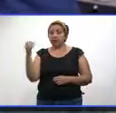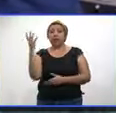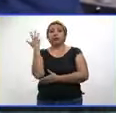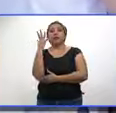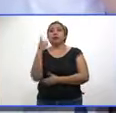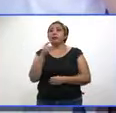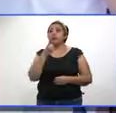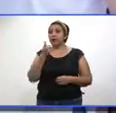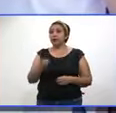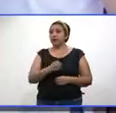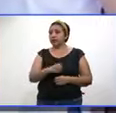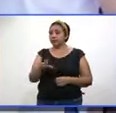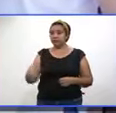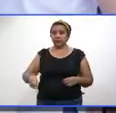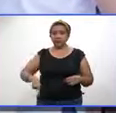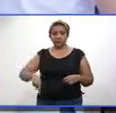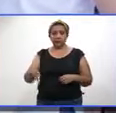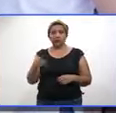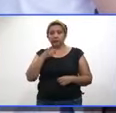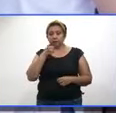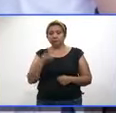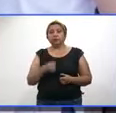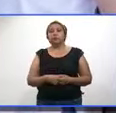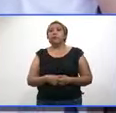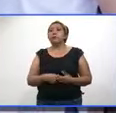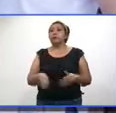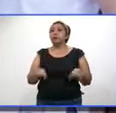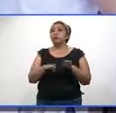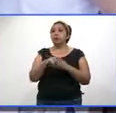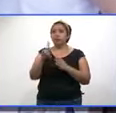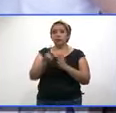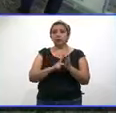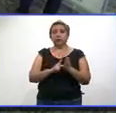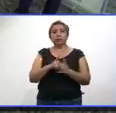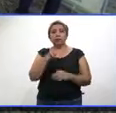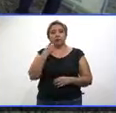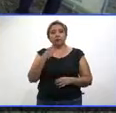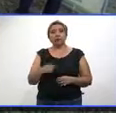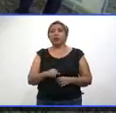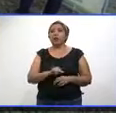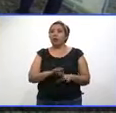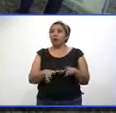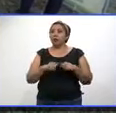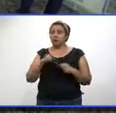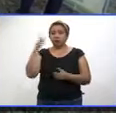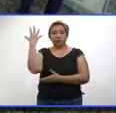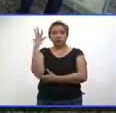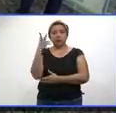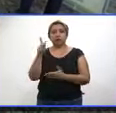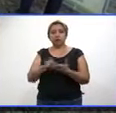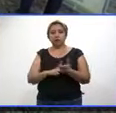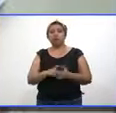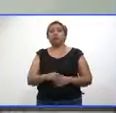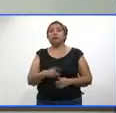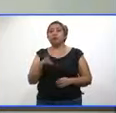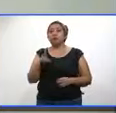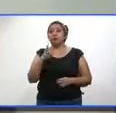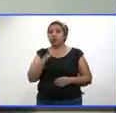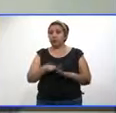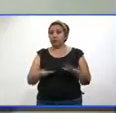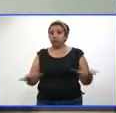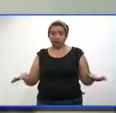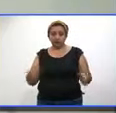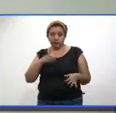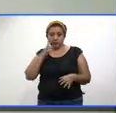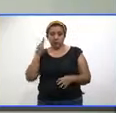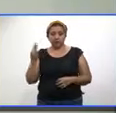realizaron jornadas en espacios públicos, cruzadas forestales, el programa Adopta un Árbol y otras acciones como el programa de estacionamiento y pisos